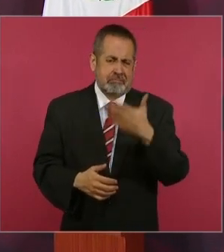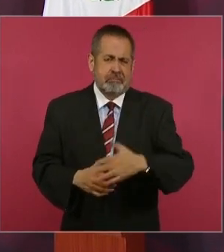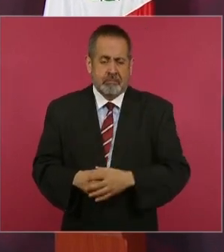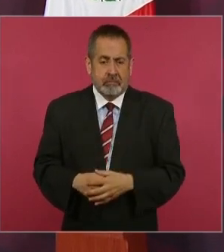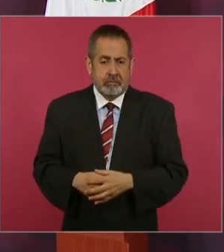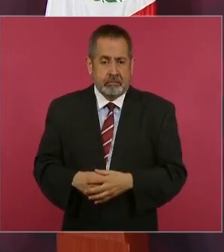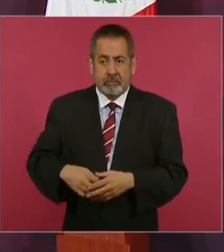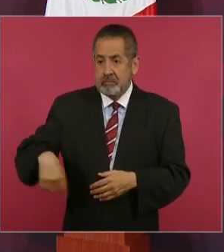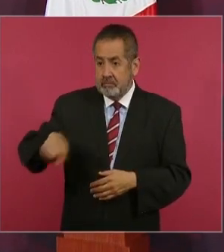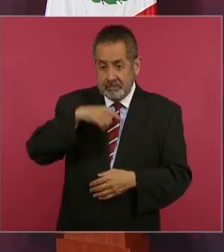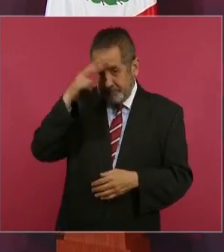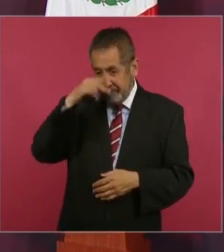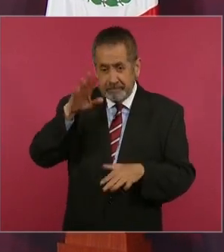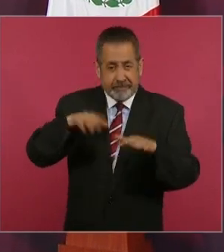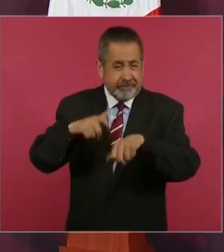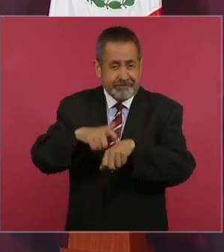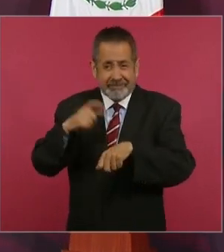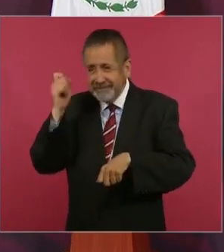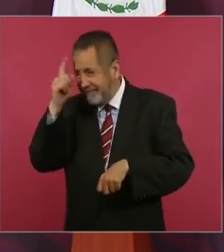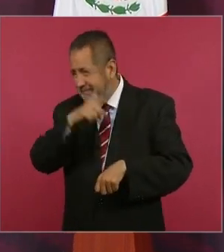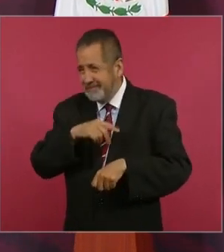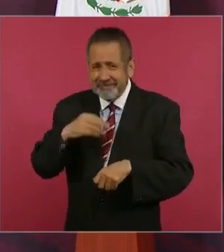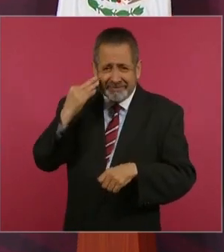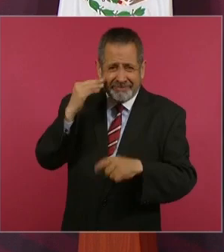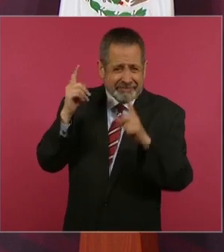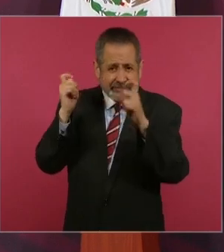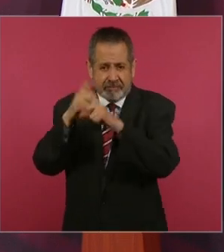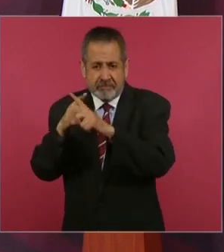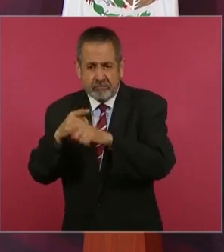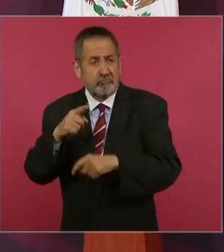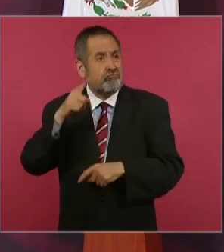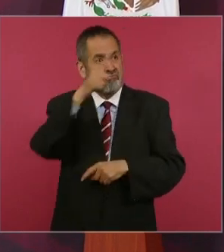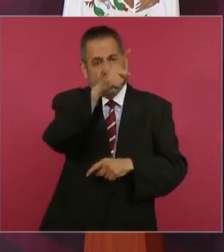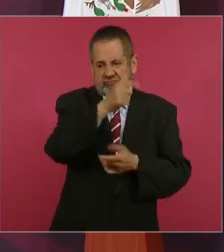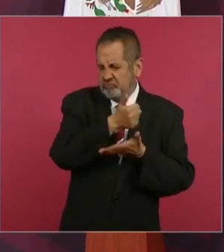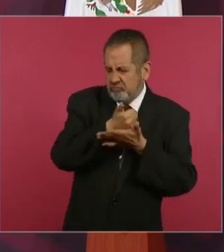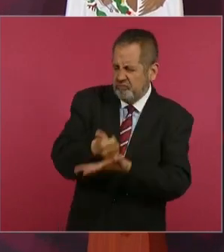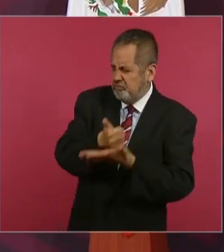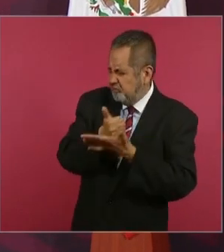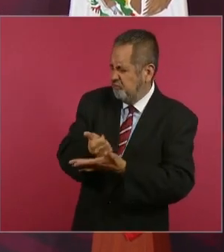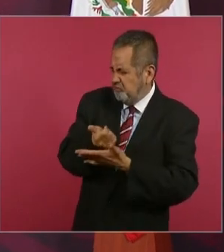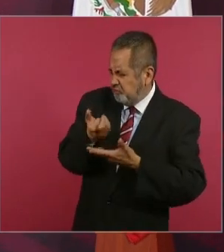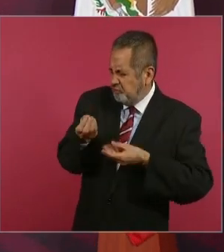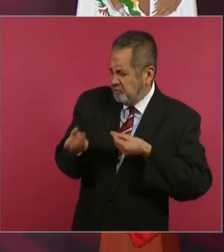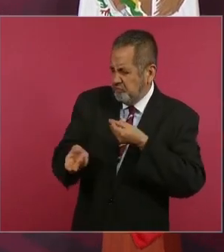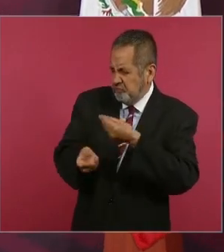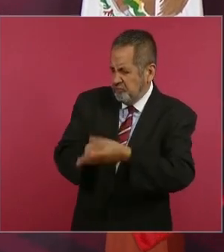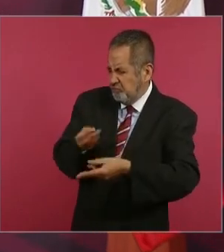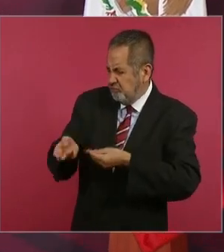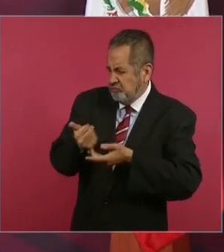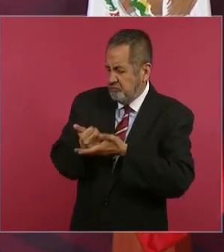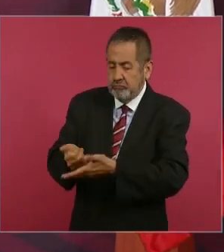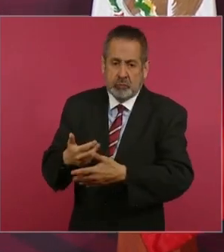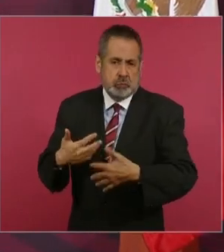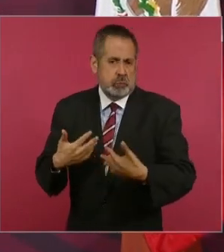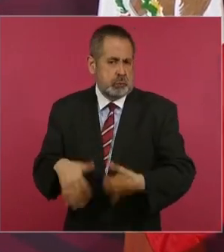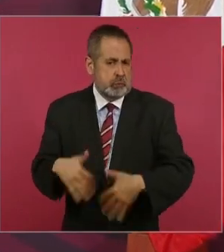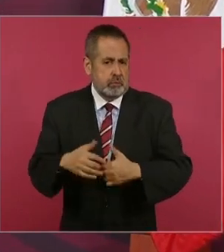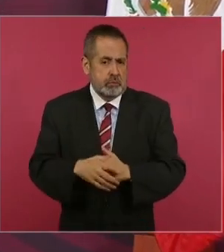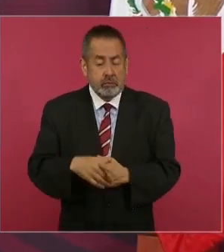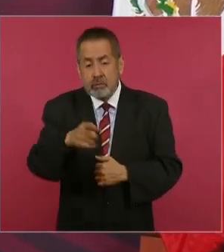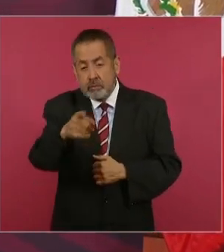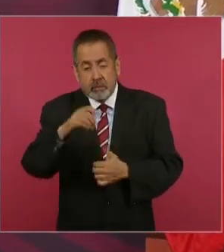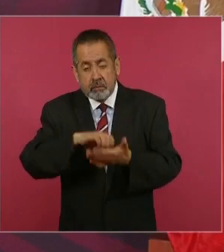los momentos más difíciles por los que hemos atravesado sobre todo cuando